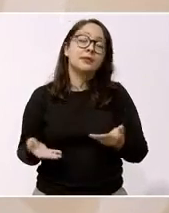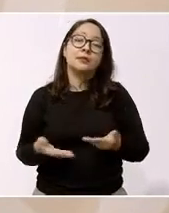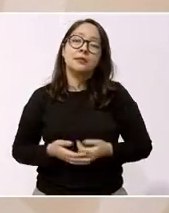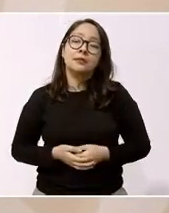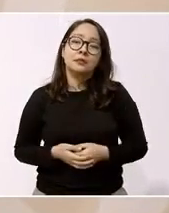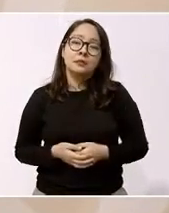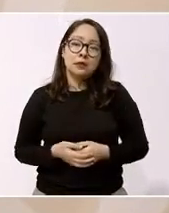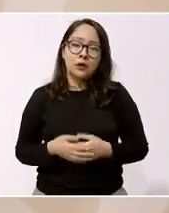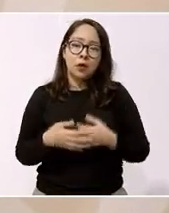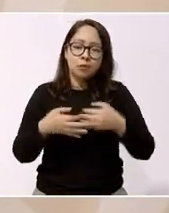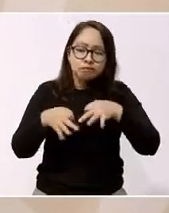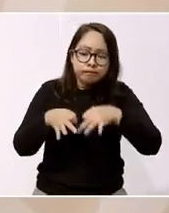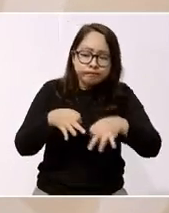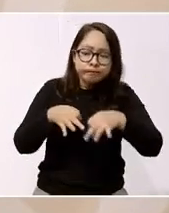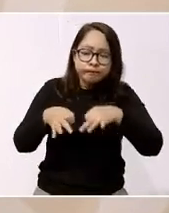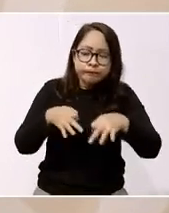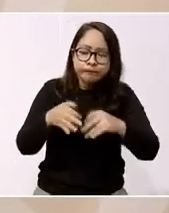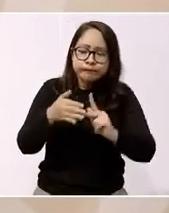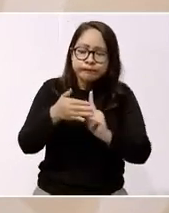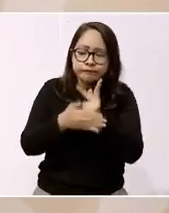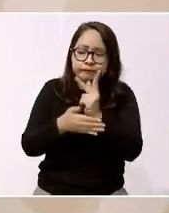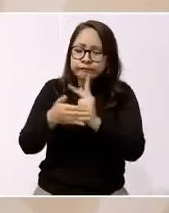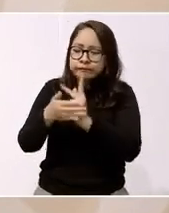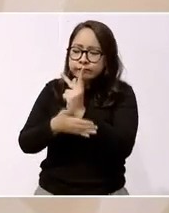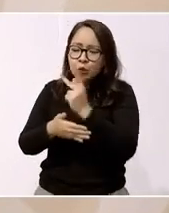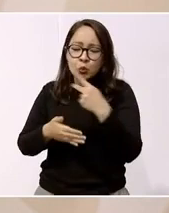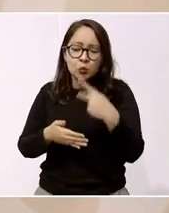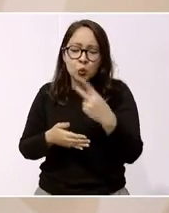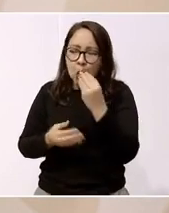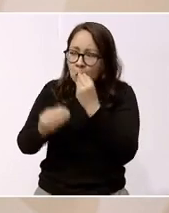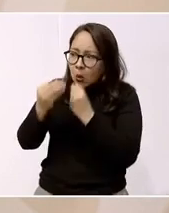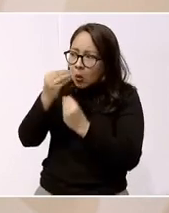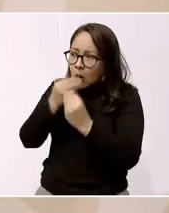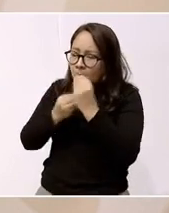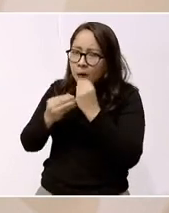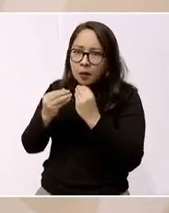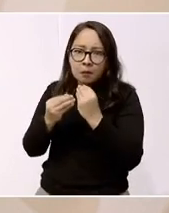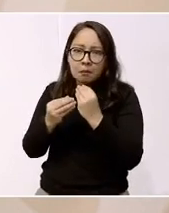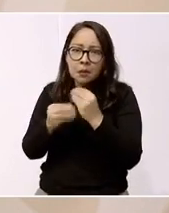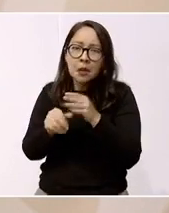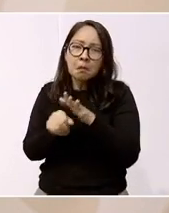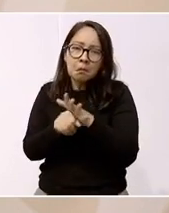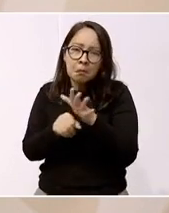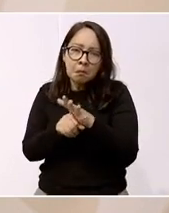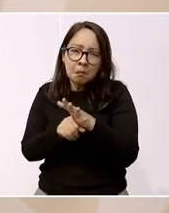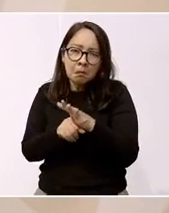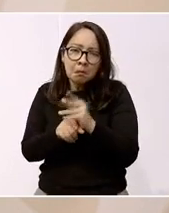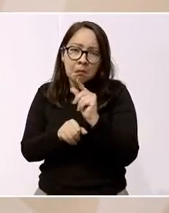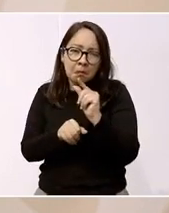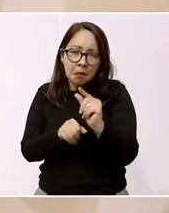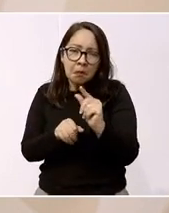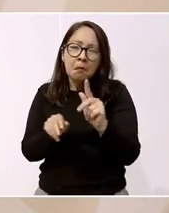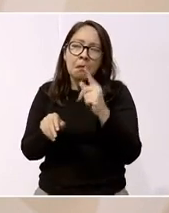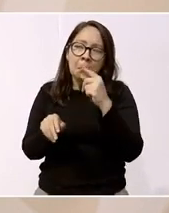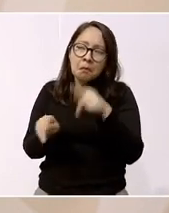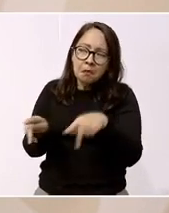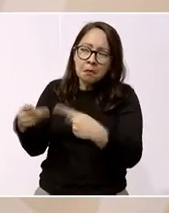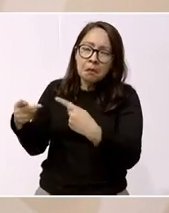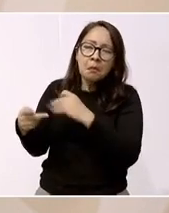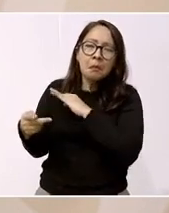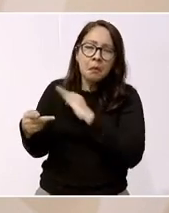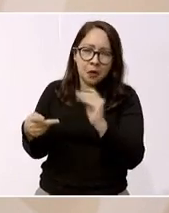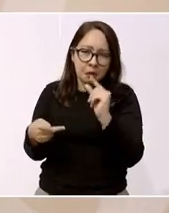y producen lo que consumen y un poco hasta para vender, hasta para el mercado.